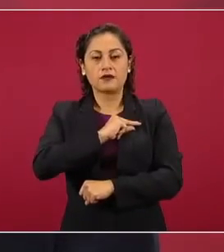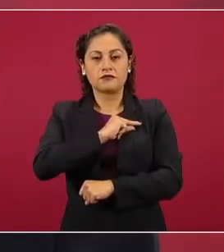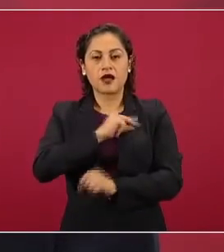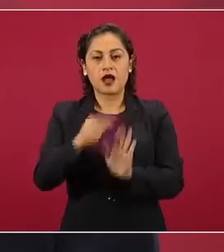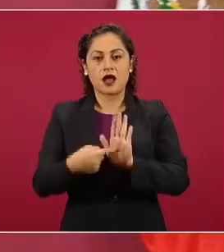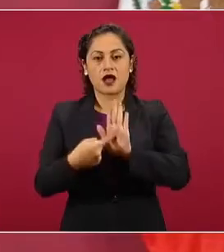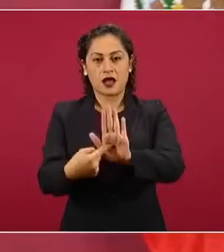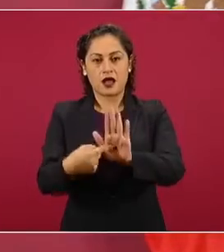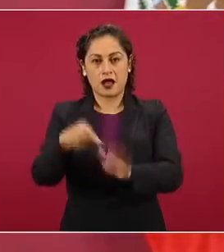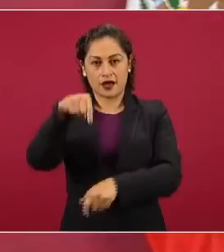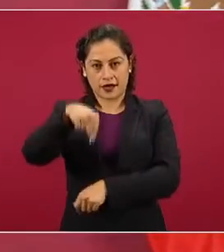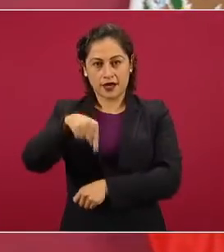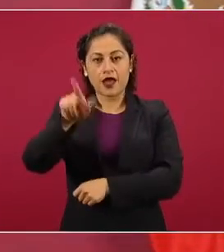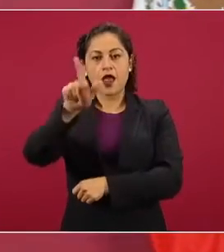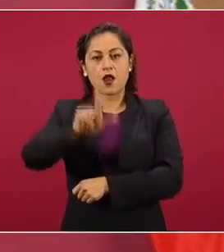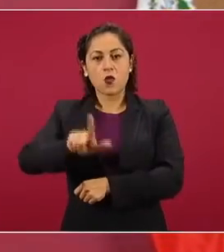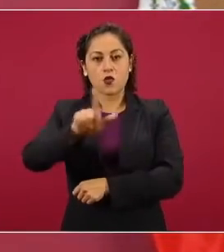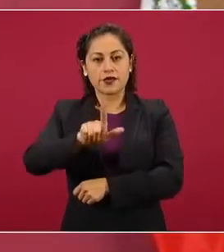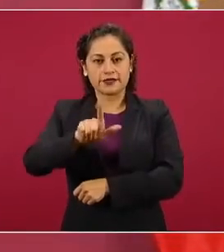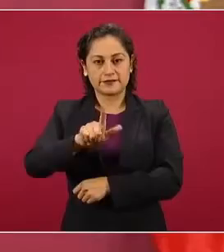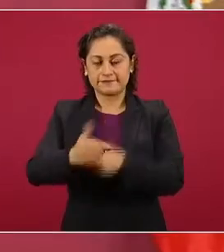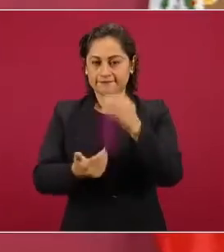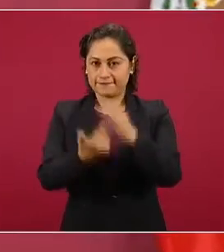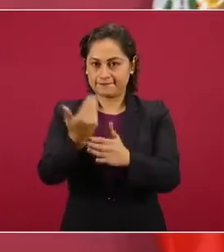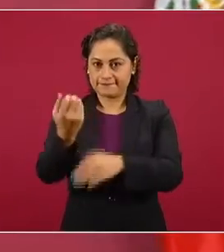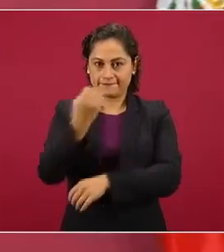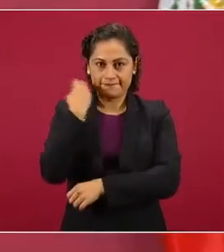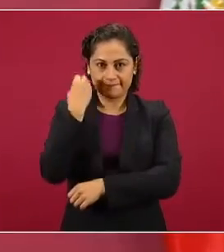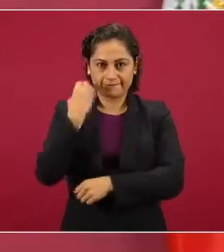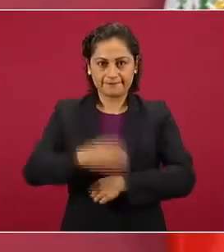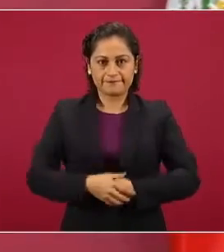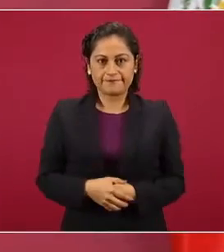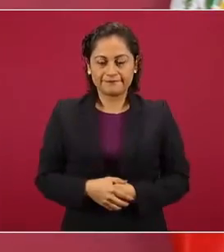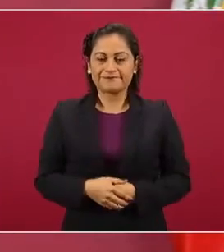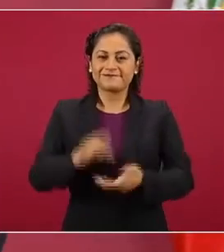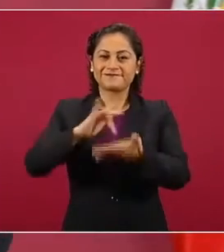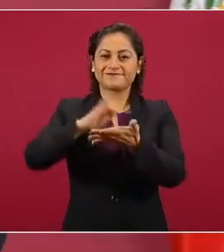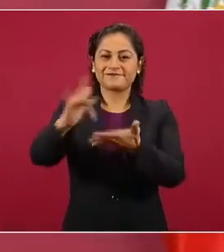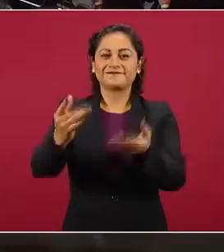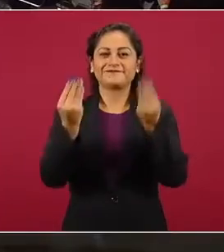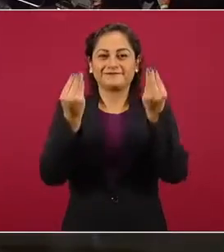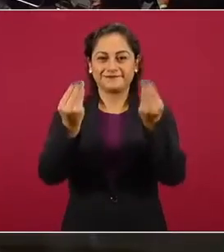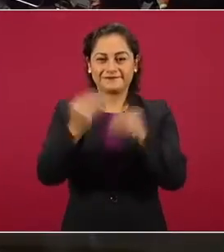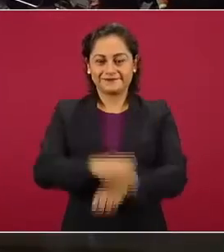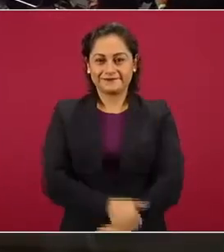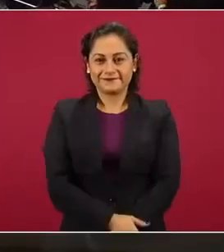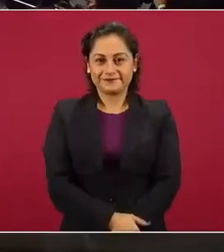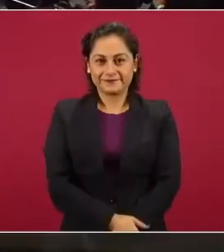aquí temprano. Muchísimas gracias.